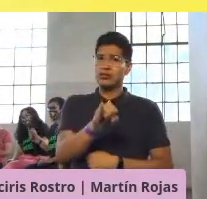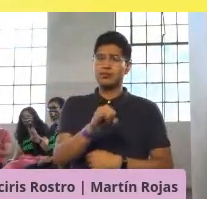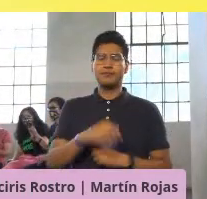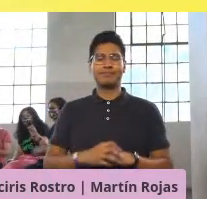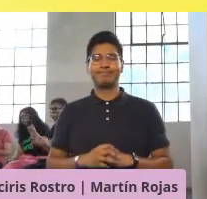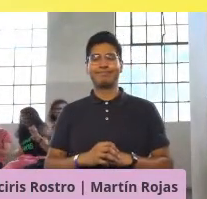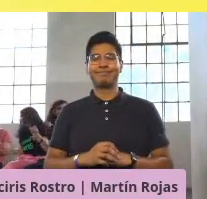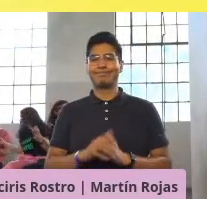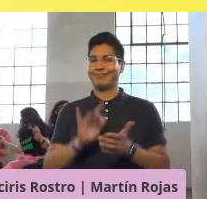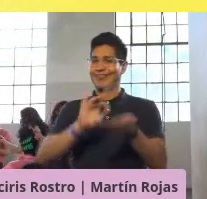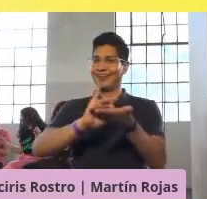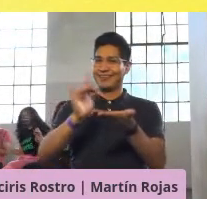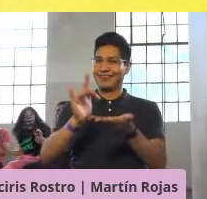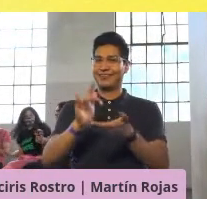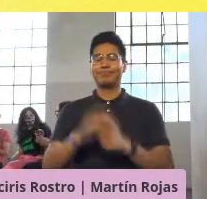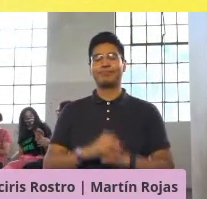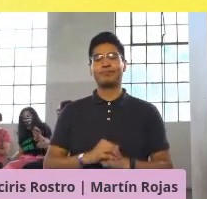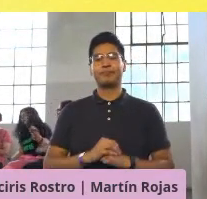Gracias.